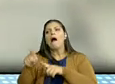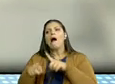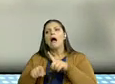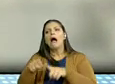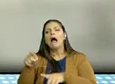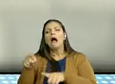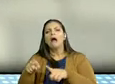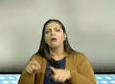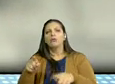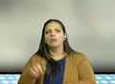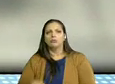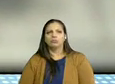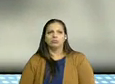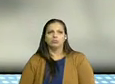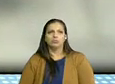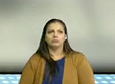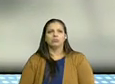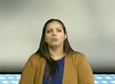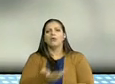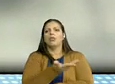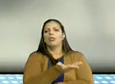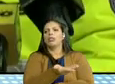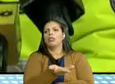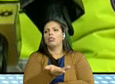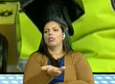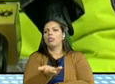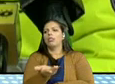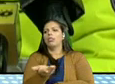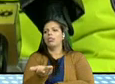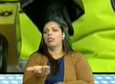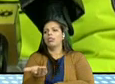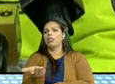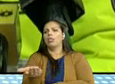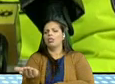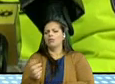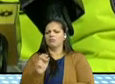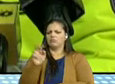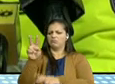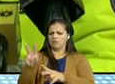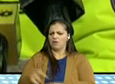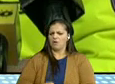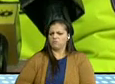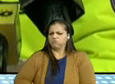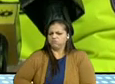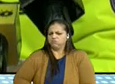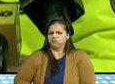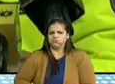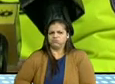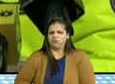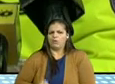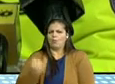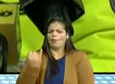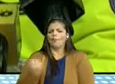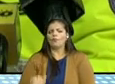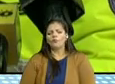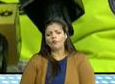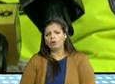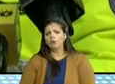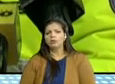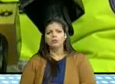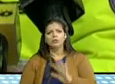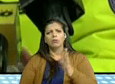lo que piden, y usted los ve más papeados que uno. Bien papiadotes, las mujeres bien papiadotas, con 2 o 3 hijos que